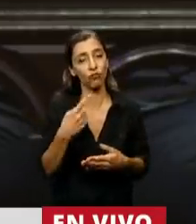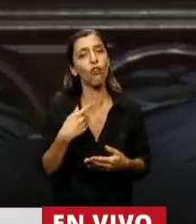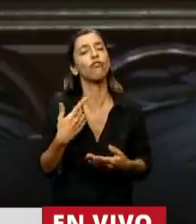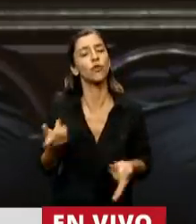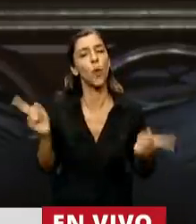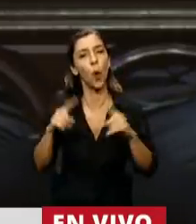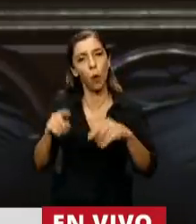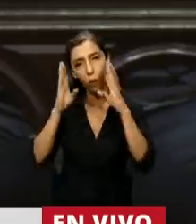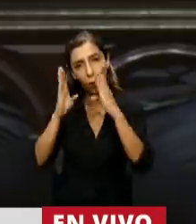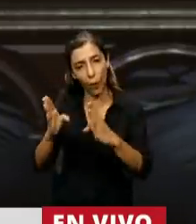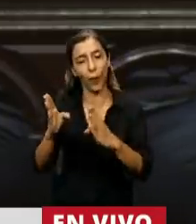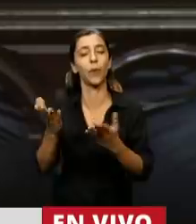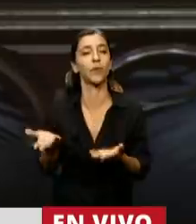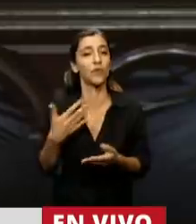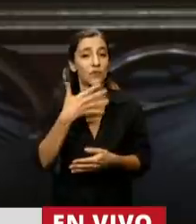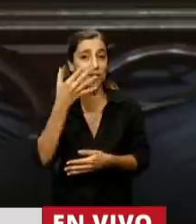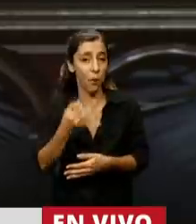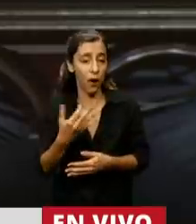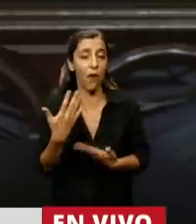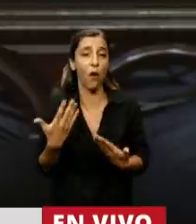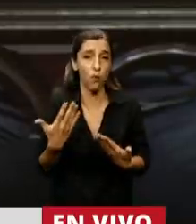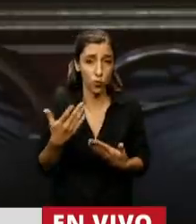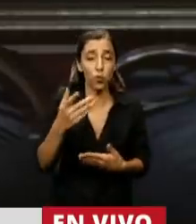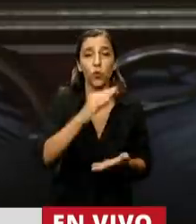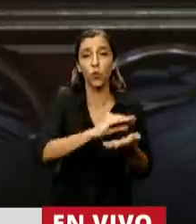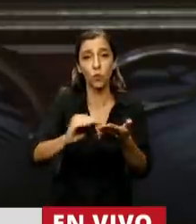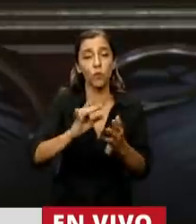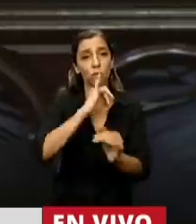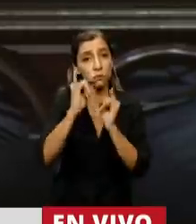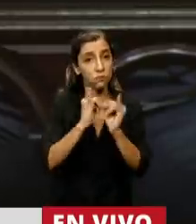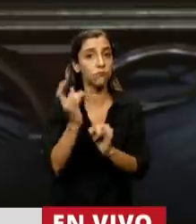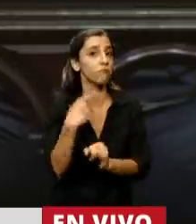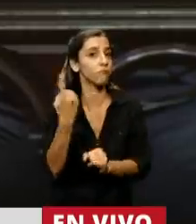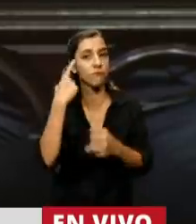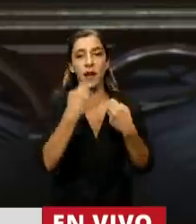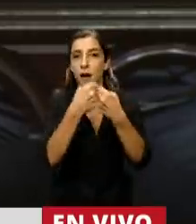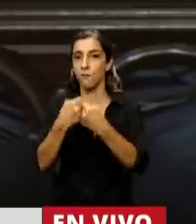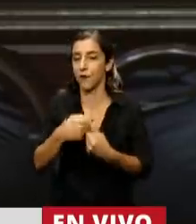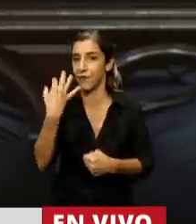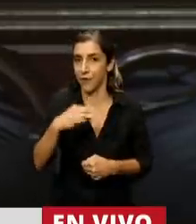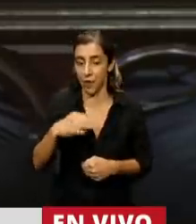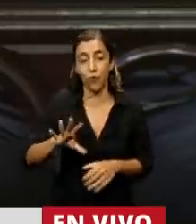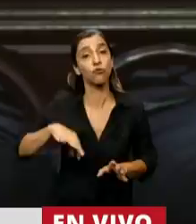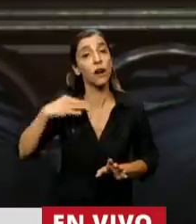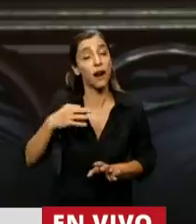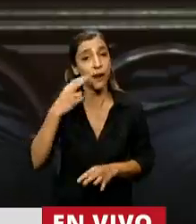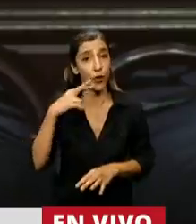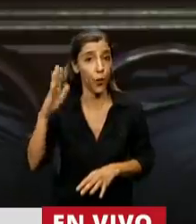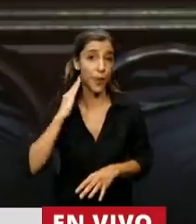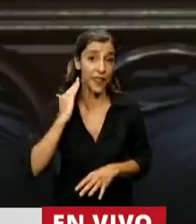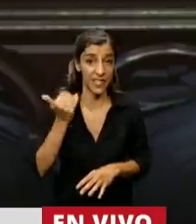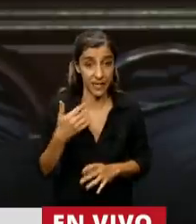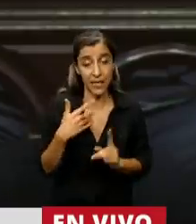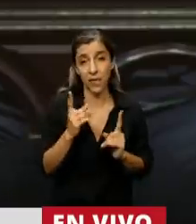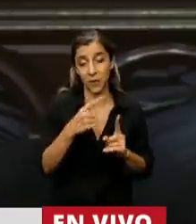decía el diputado preopinante hay que buscar puntos de acuerdo y si hay un punto de acuerdos que 'durante incluso el 2016 que aplicaron la fórmula que hoy venimos a